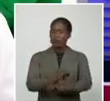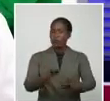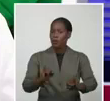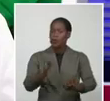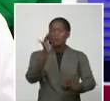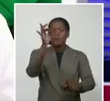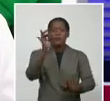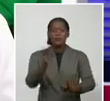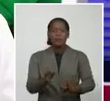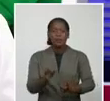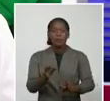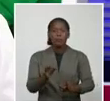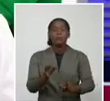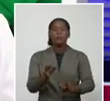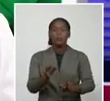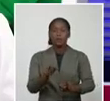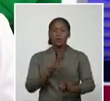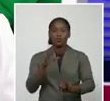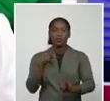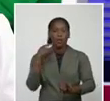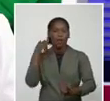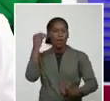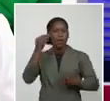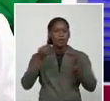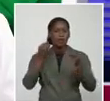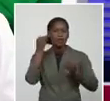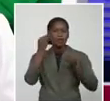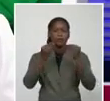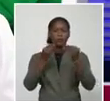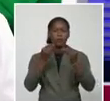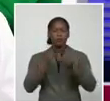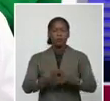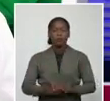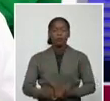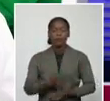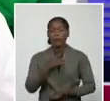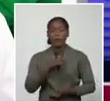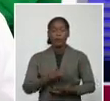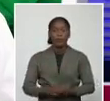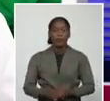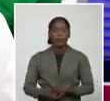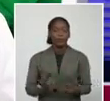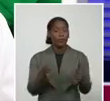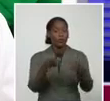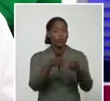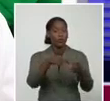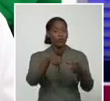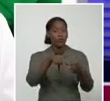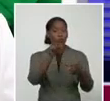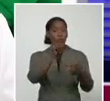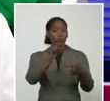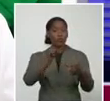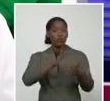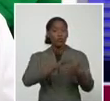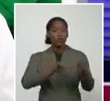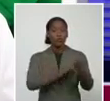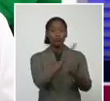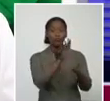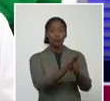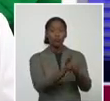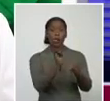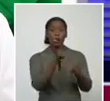yo no he estado entrando en ese detalle, pero casos incluso que ya llevaban un tiempo negativos a la